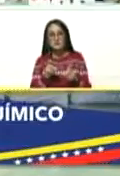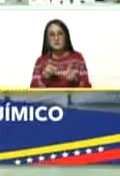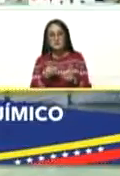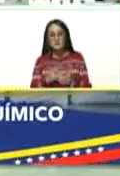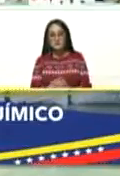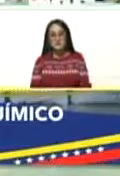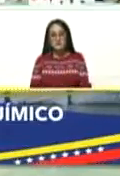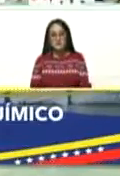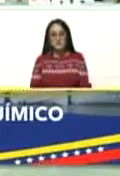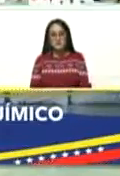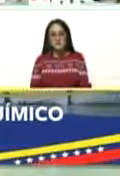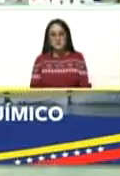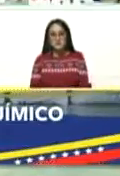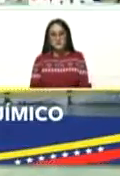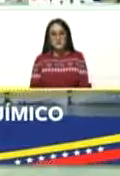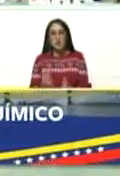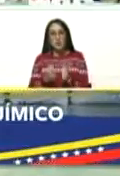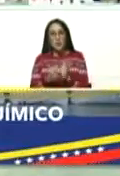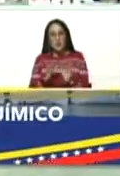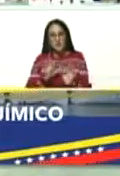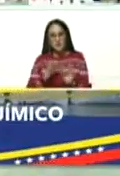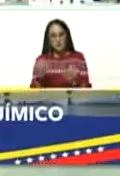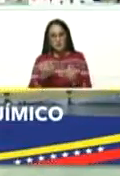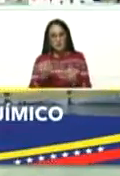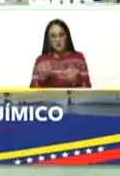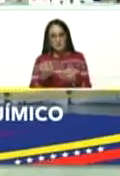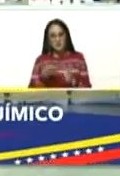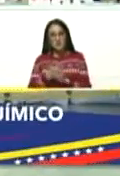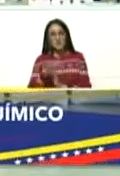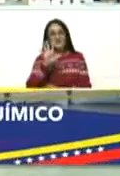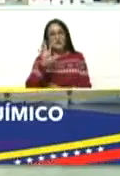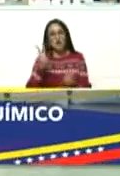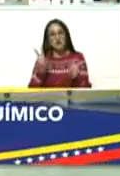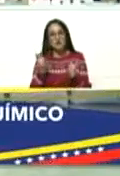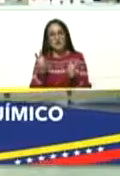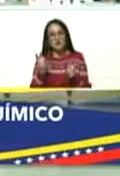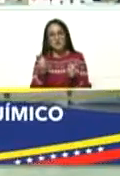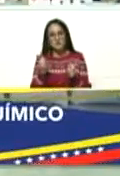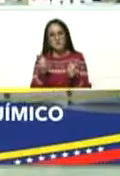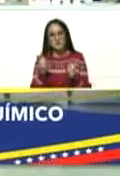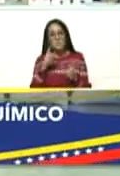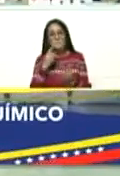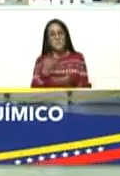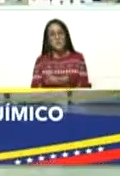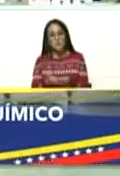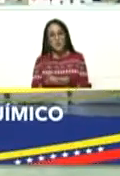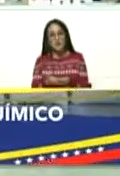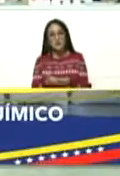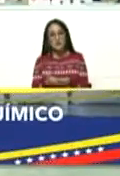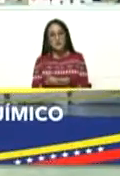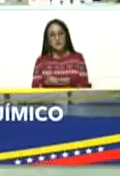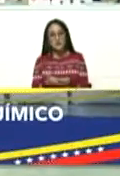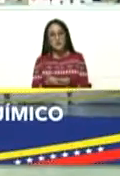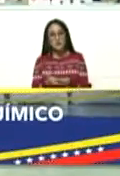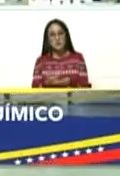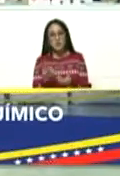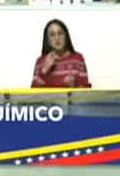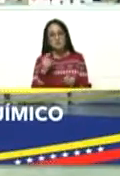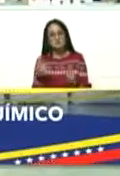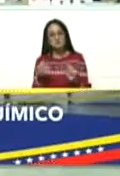generadoras, documentos generadores sobre los cinco puntos que he propuesto democráticamente para el